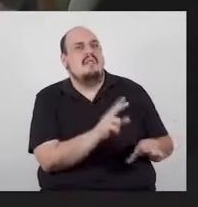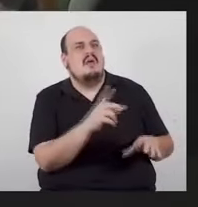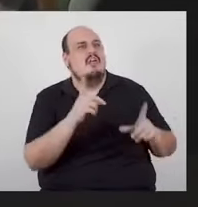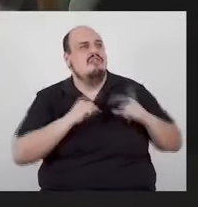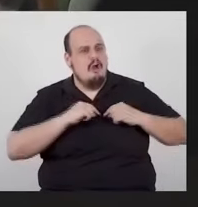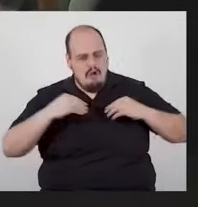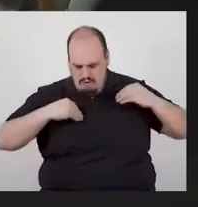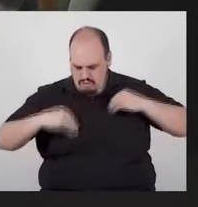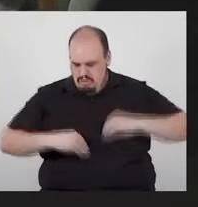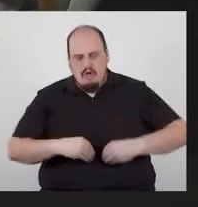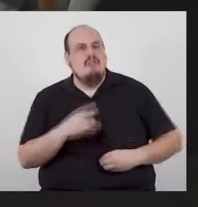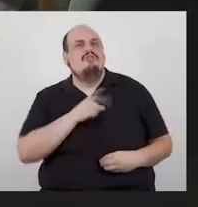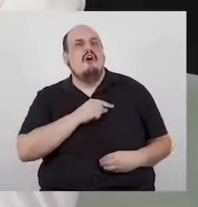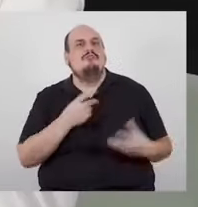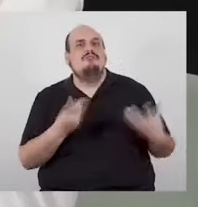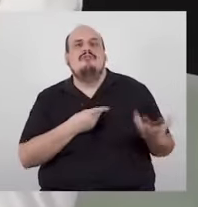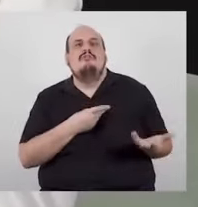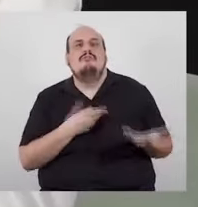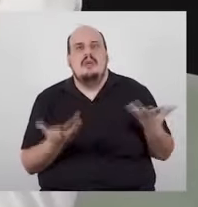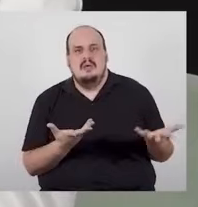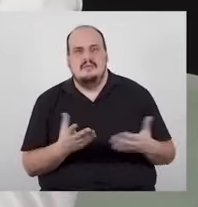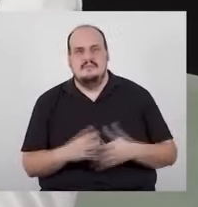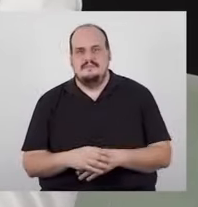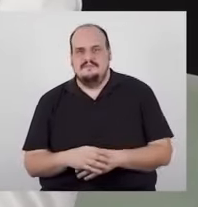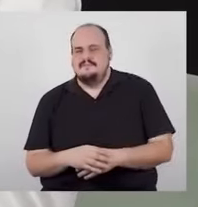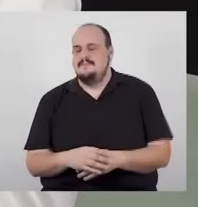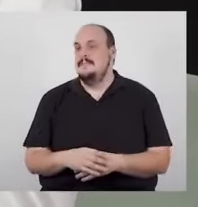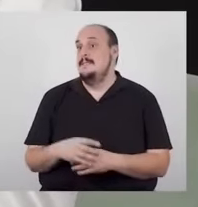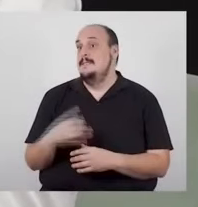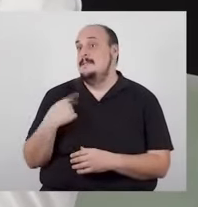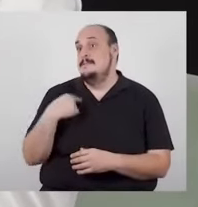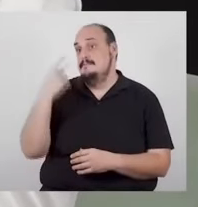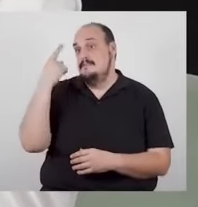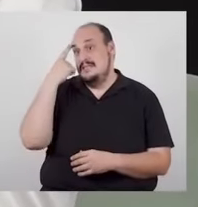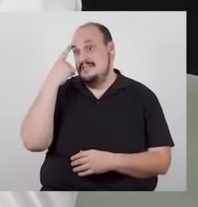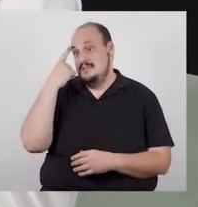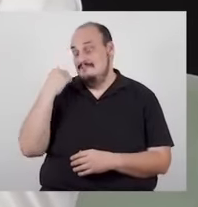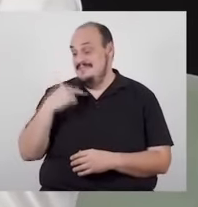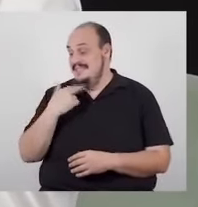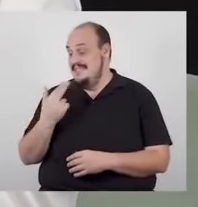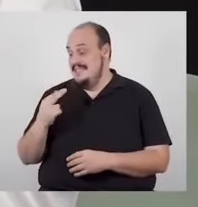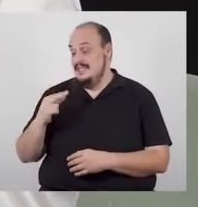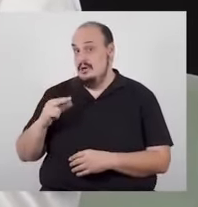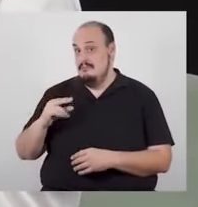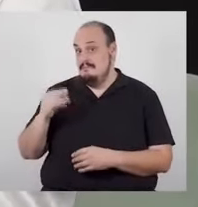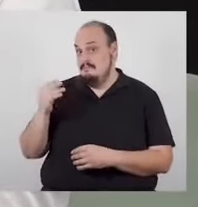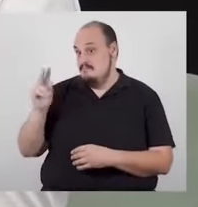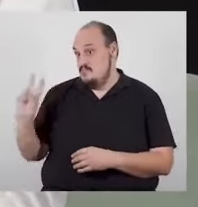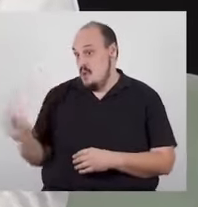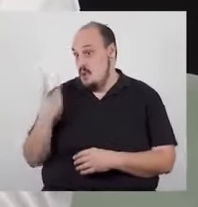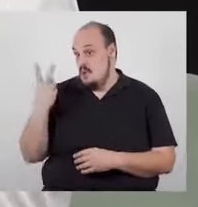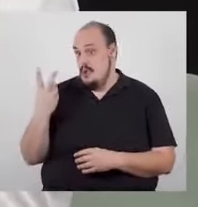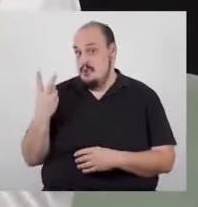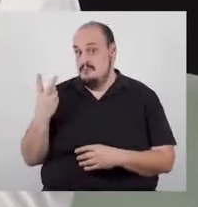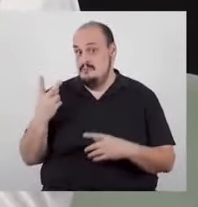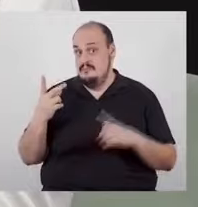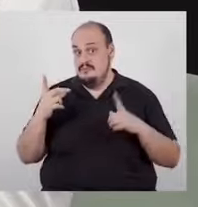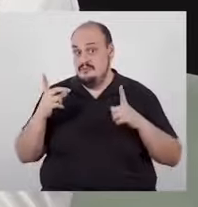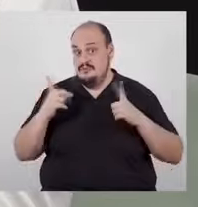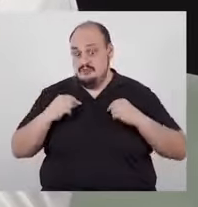¿Dónde se aloja? Yo creo que el dolor, se aloja en todo lo que uno